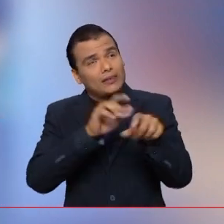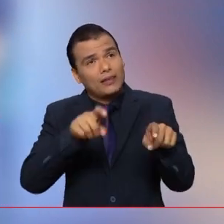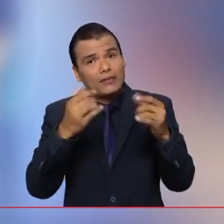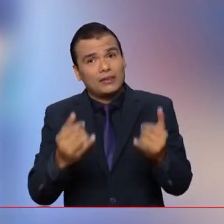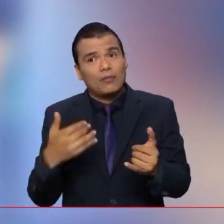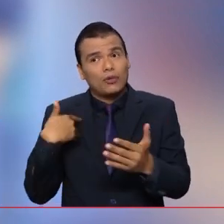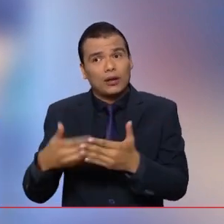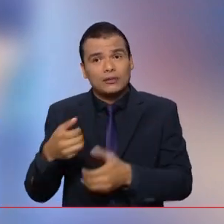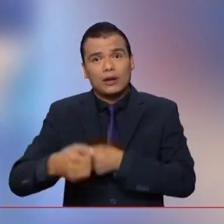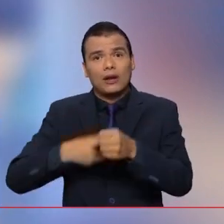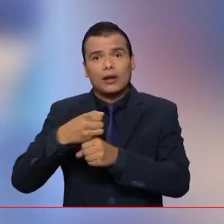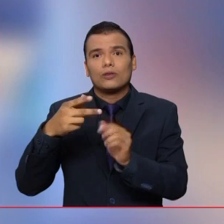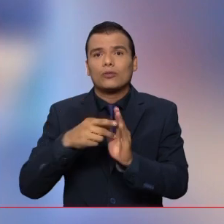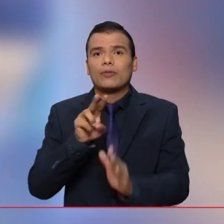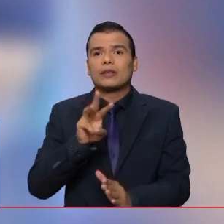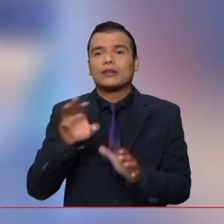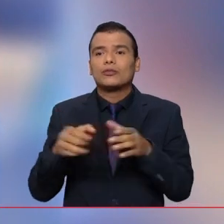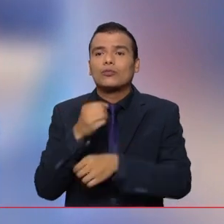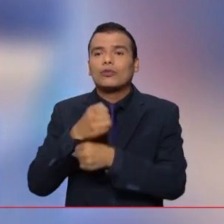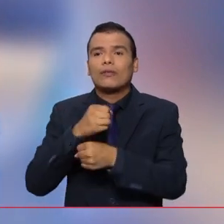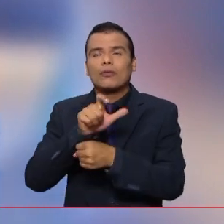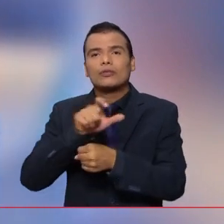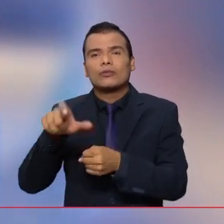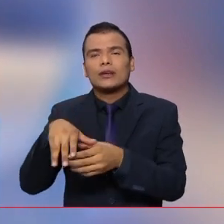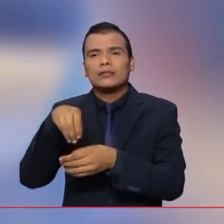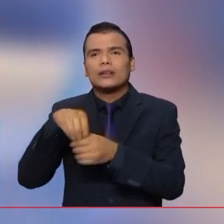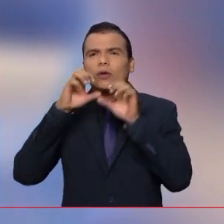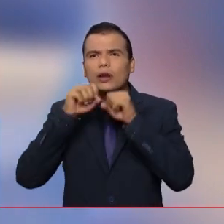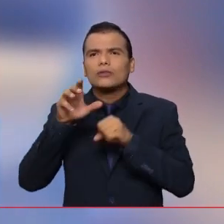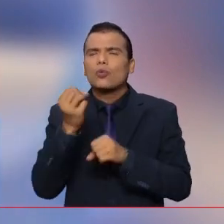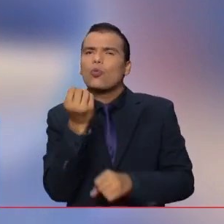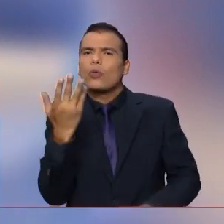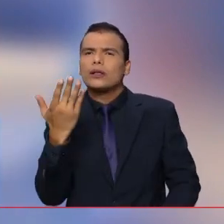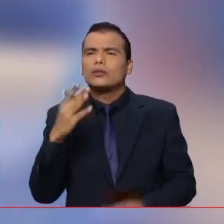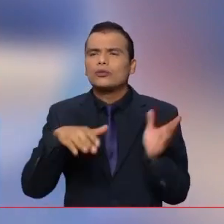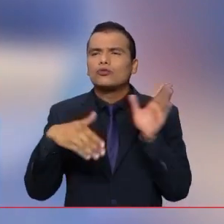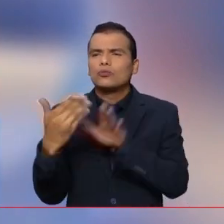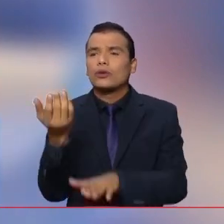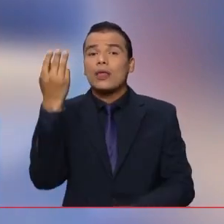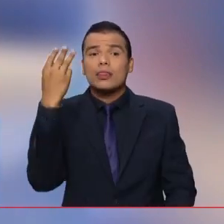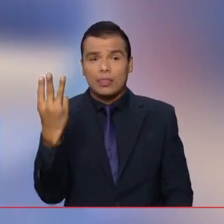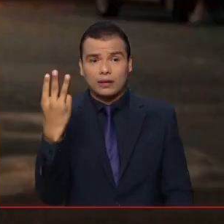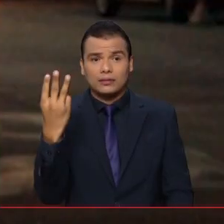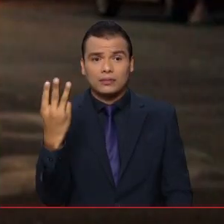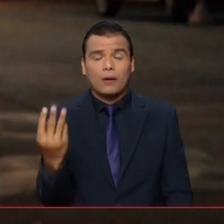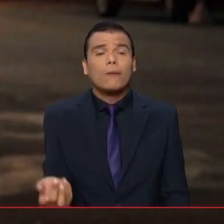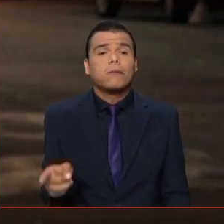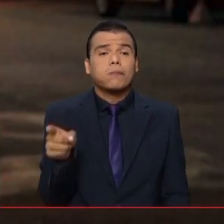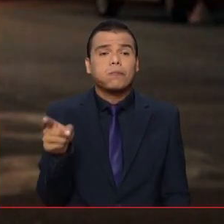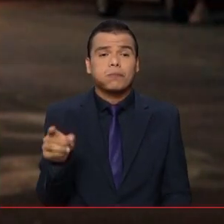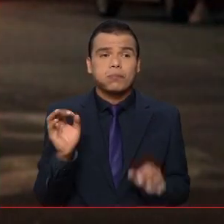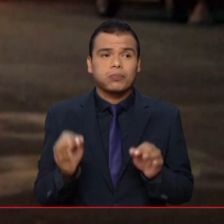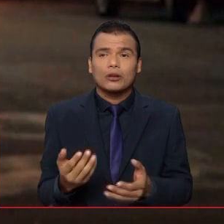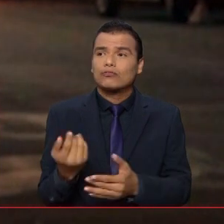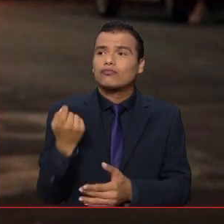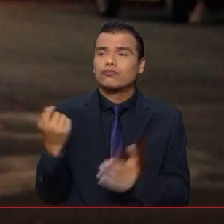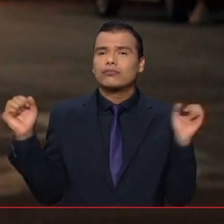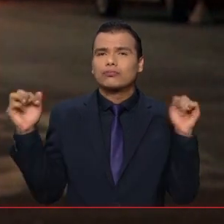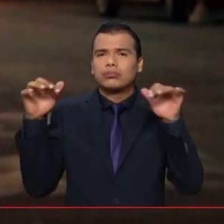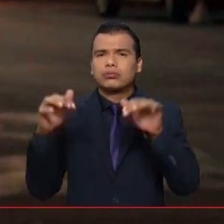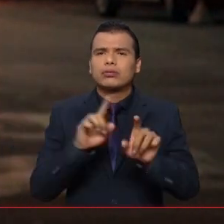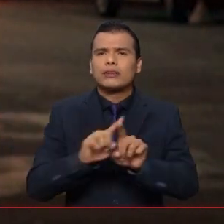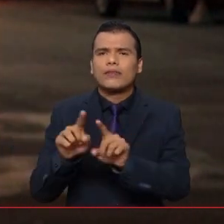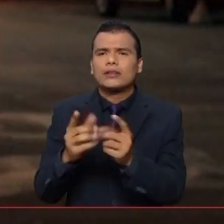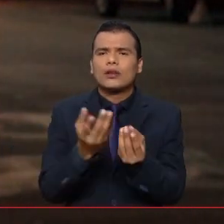han perdido la vida de manera violenta, ejerciendo su trabajo. Precisamente en esta audiencia pública, comunidades afro